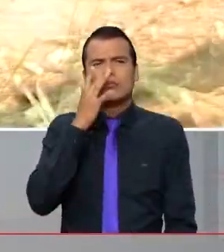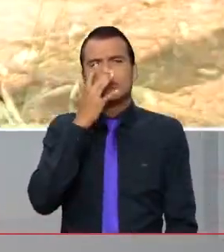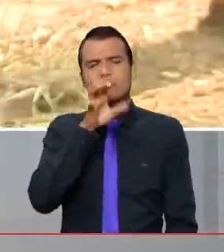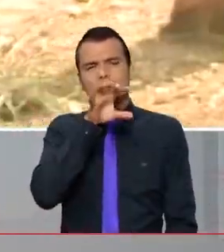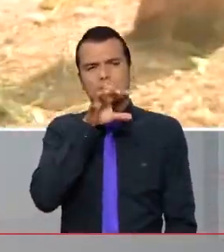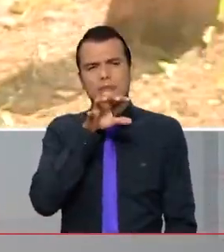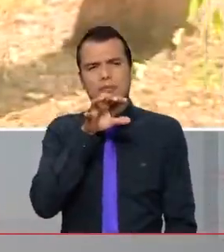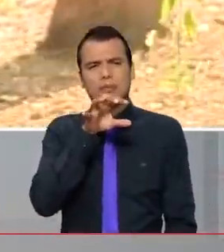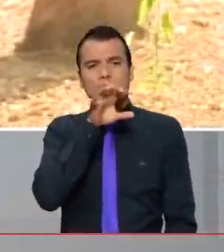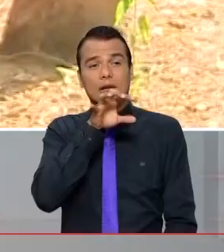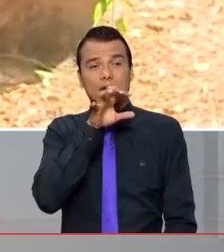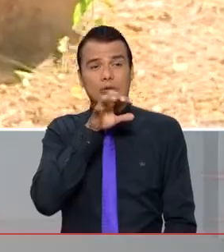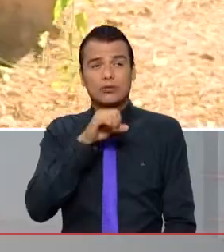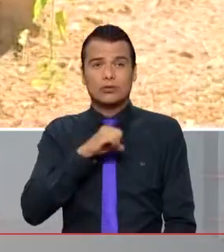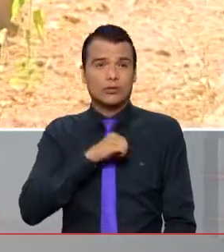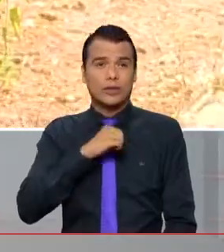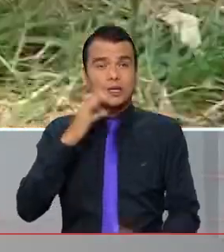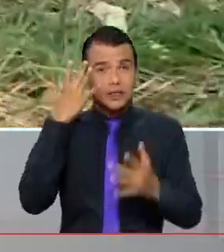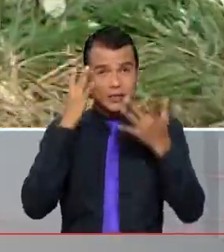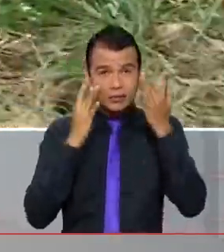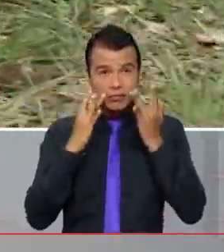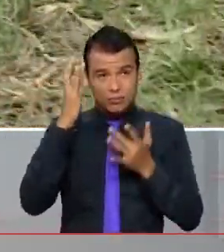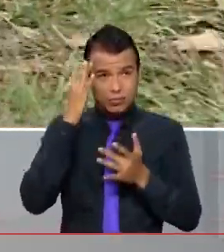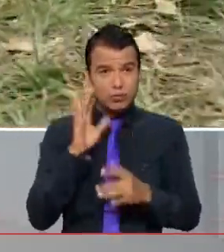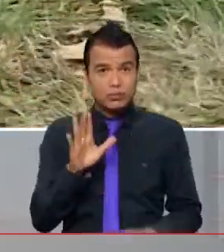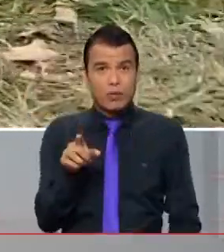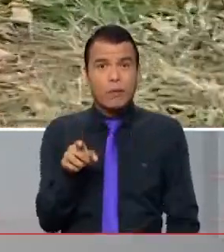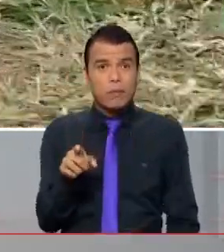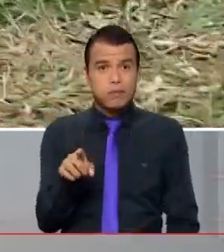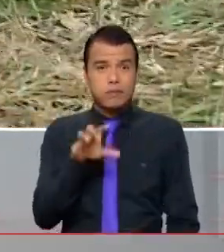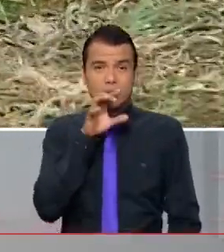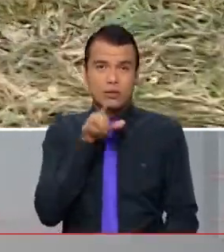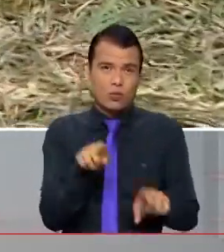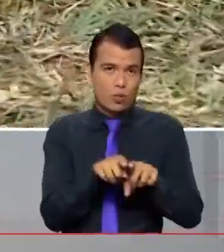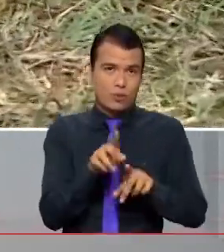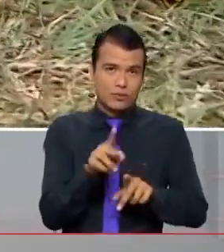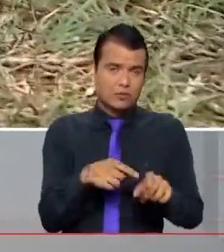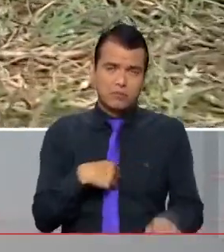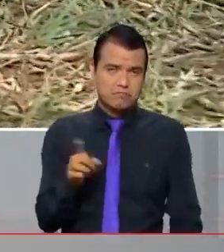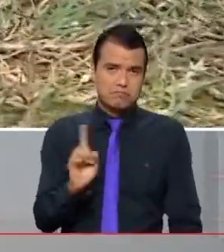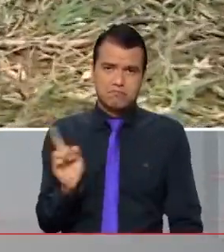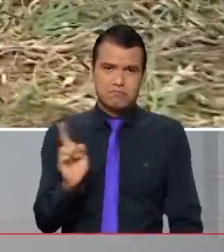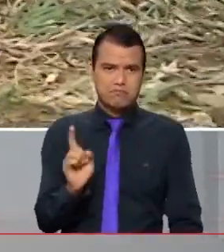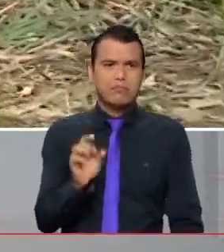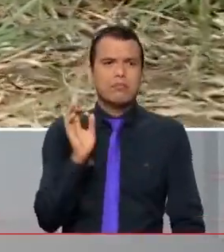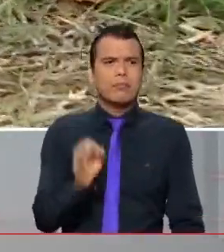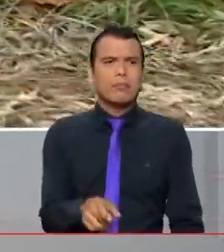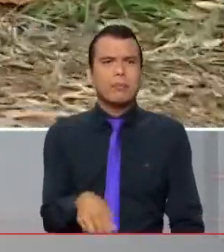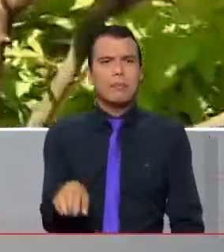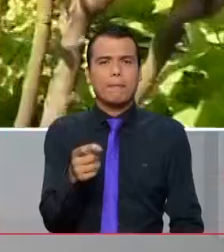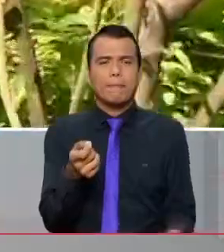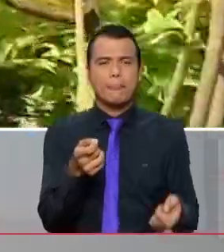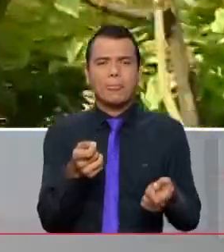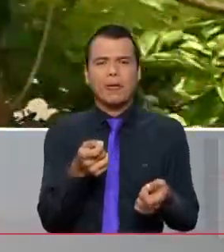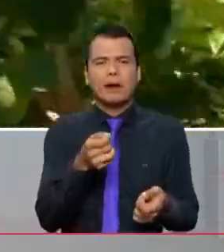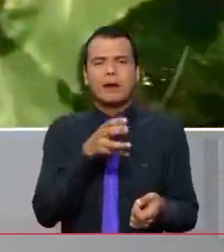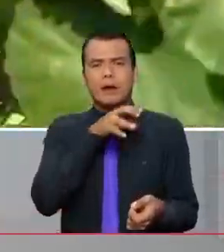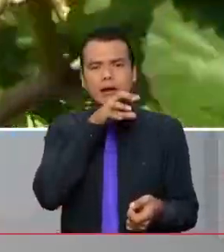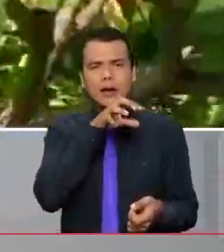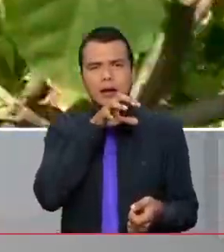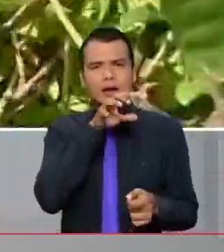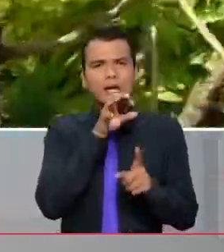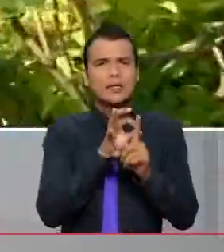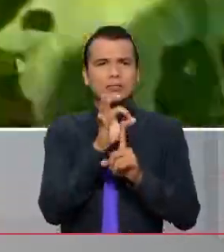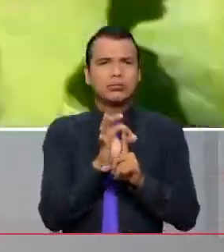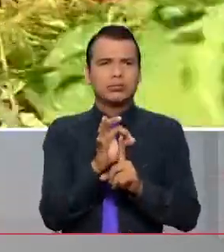Angeli, no tienen glándulas sudoríperas. Paras como nosotros. Solo pueden controlar su temperatura con jadeos. Ayer yo